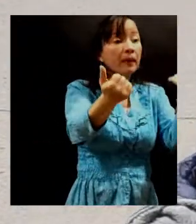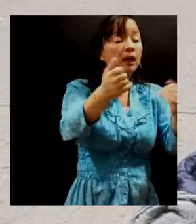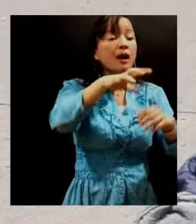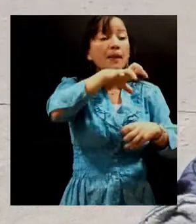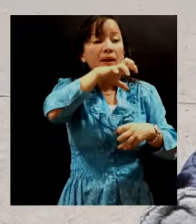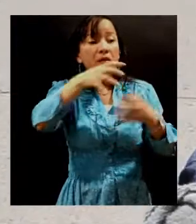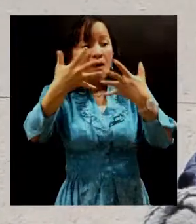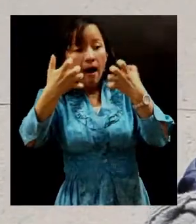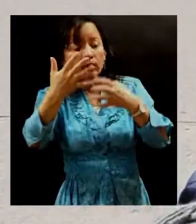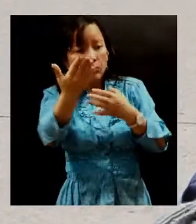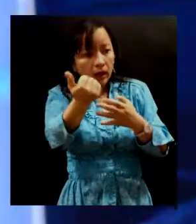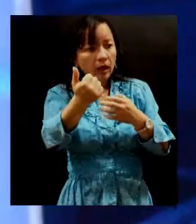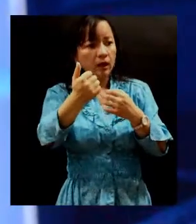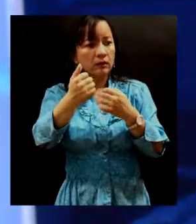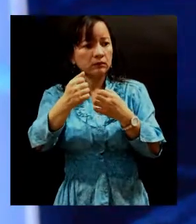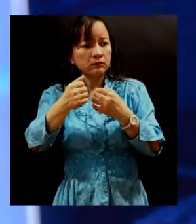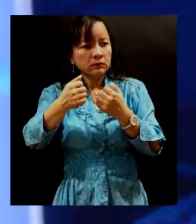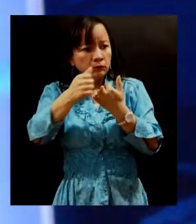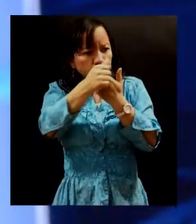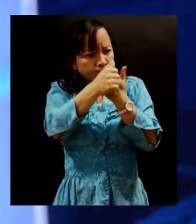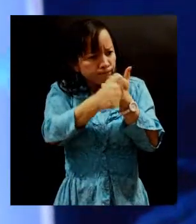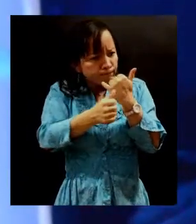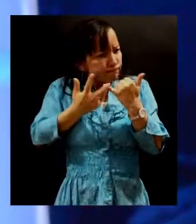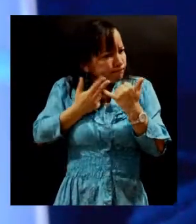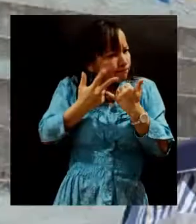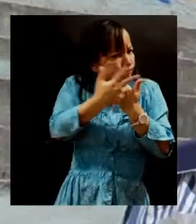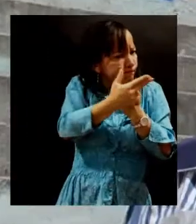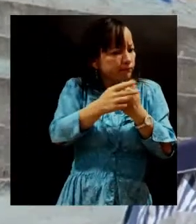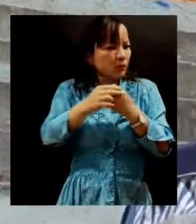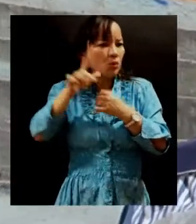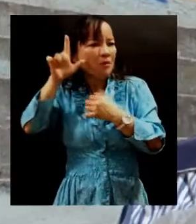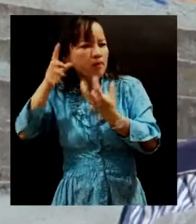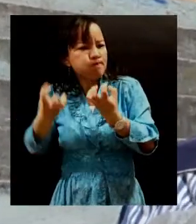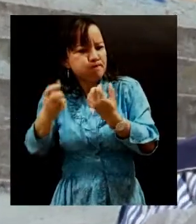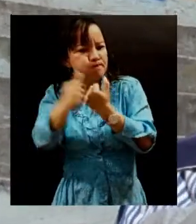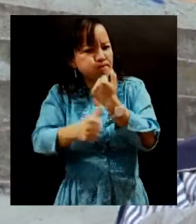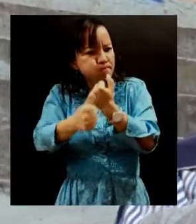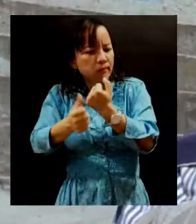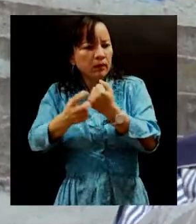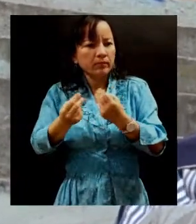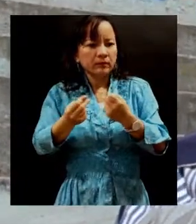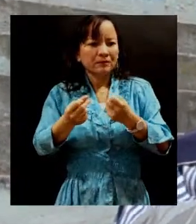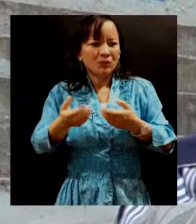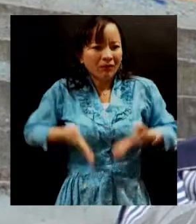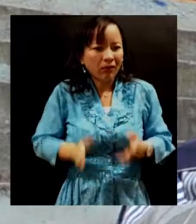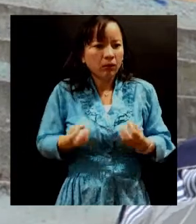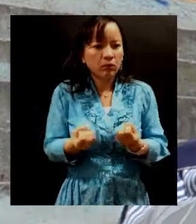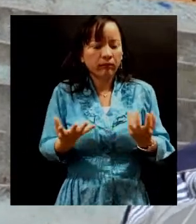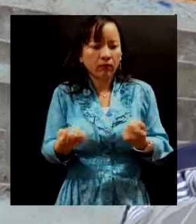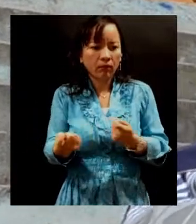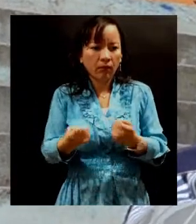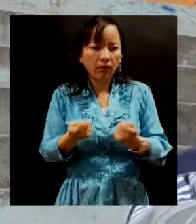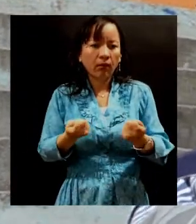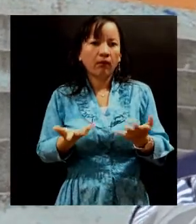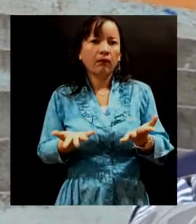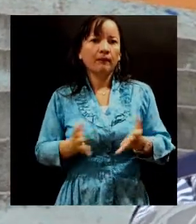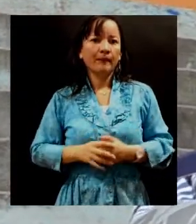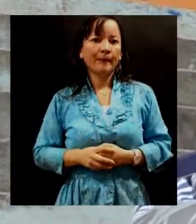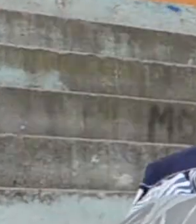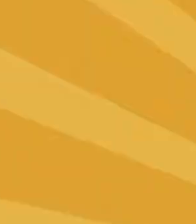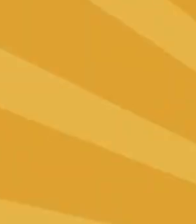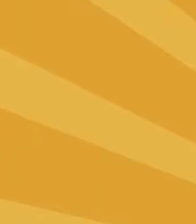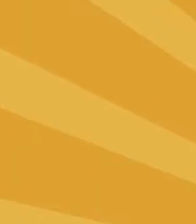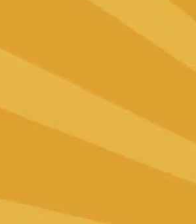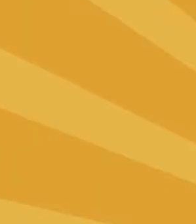estaremos sacando la programación de la siguiente semana para que coordinemos las reuniones con cada sector y la idea es abarcar toda la ciudad de